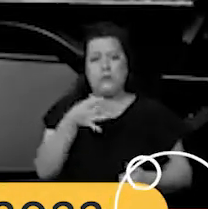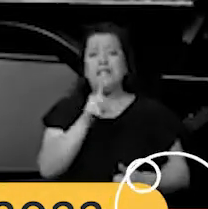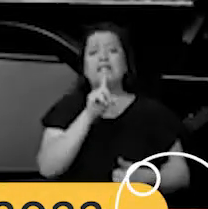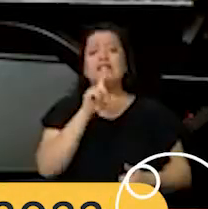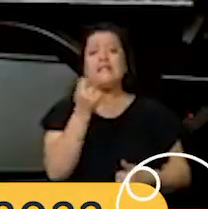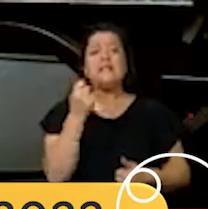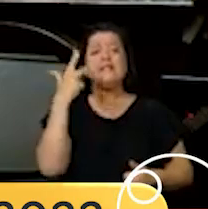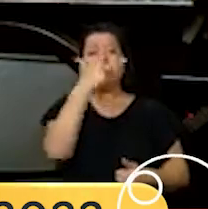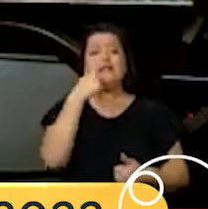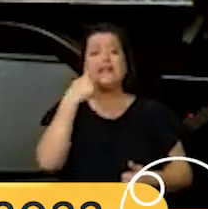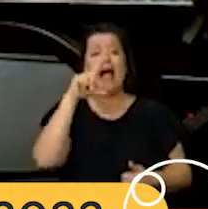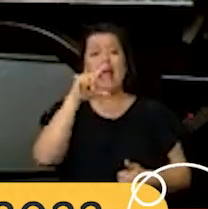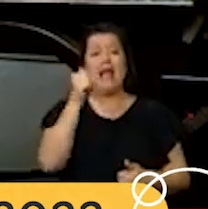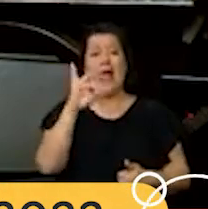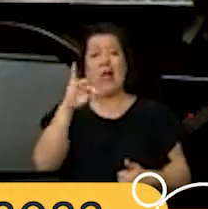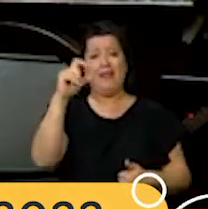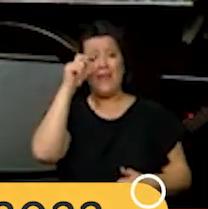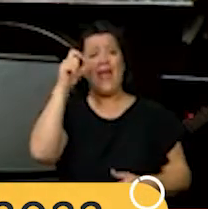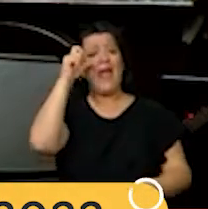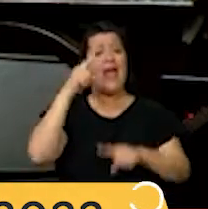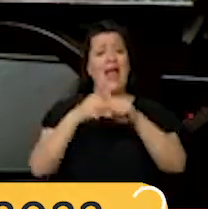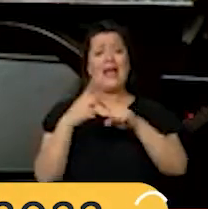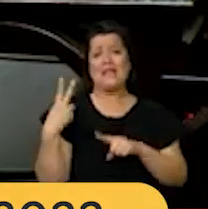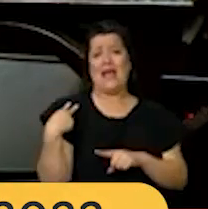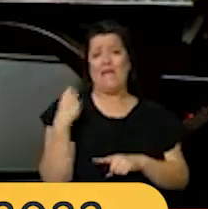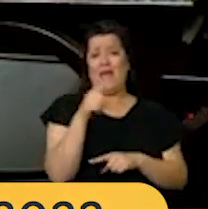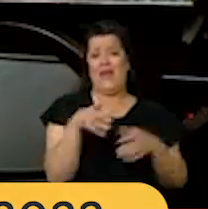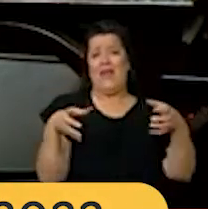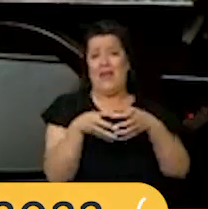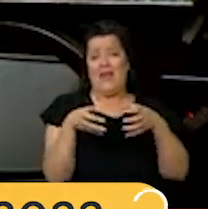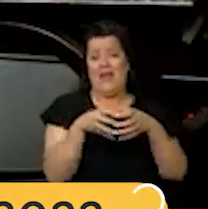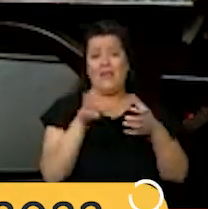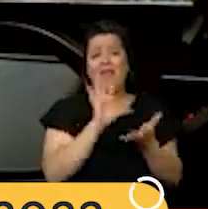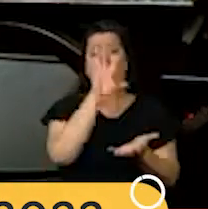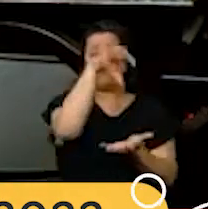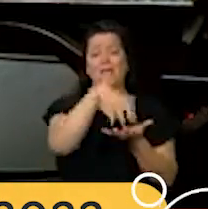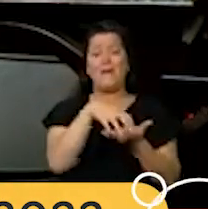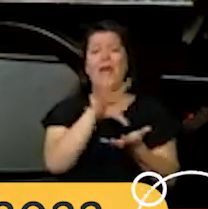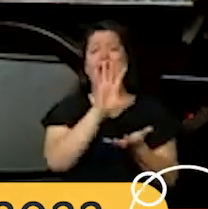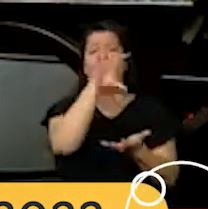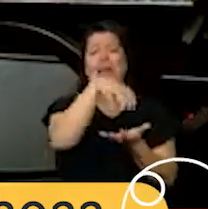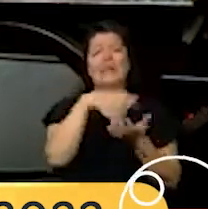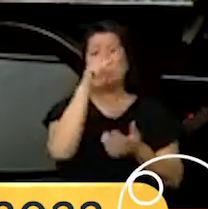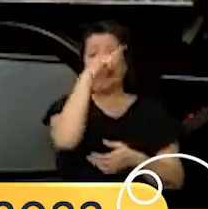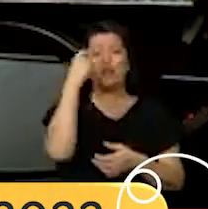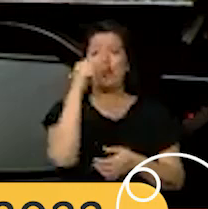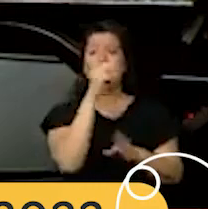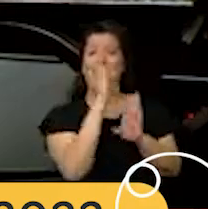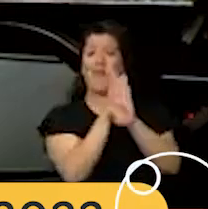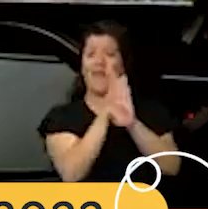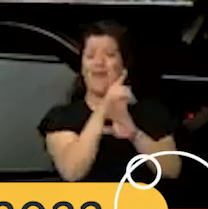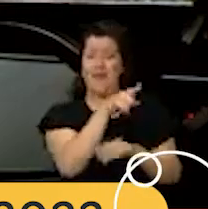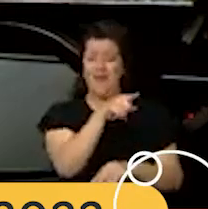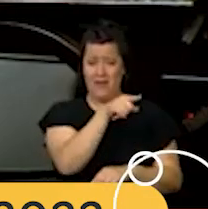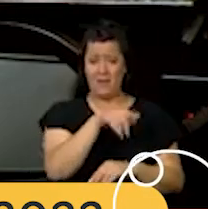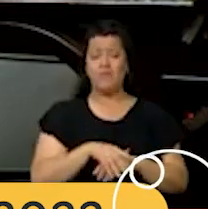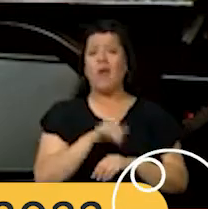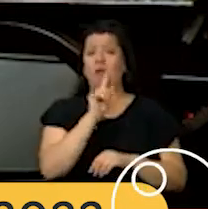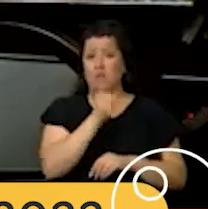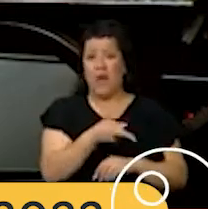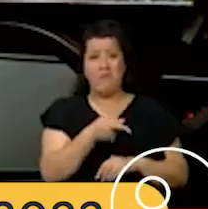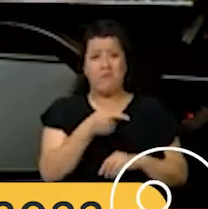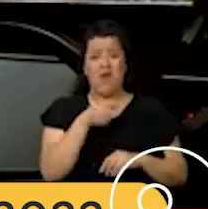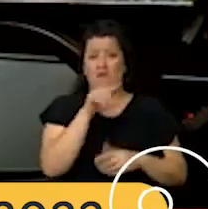Taylade, ex jefe del Servicio de Contrainteligencia de la Agencia Nacional de Espionaje. La verdad que sus permanentes e